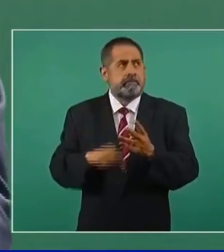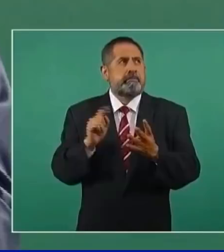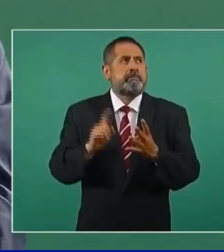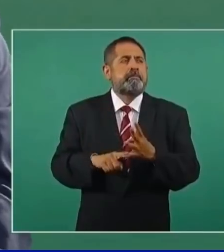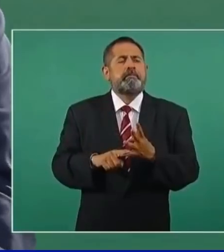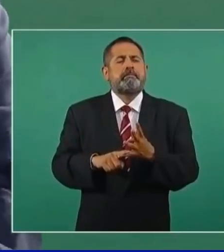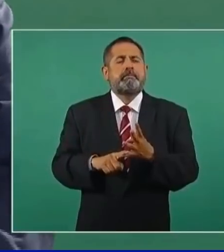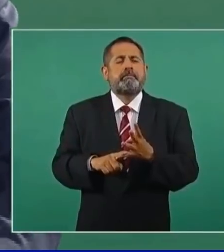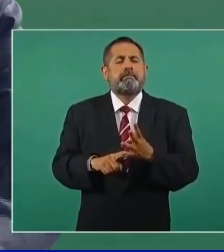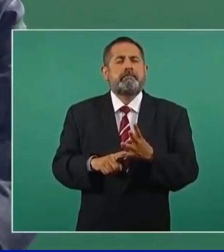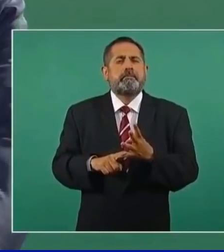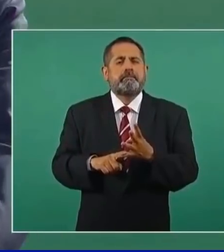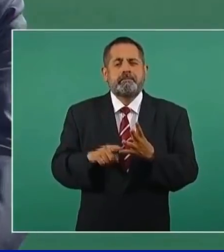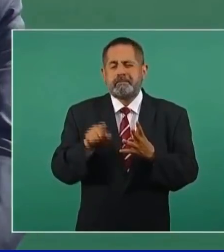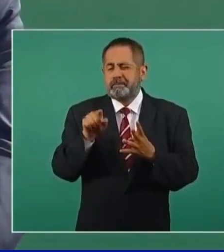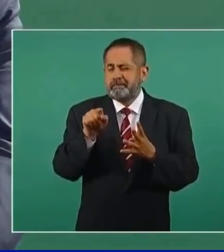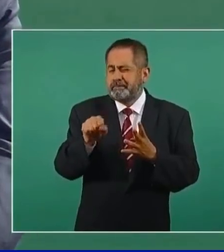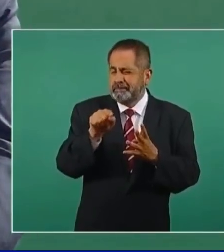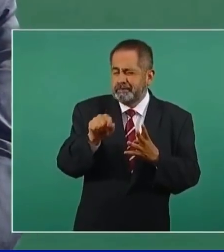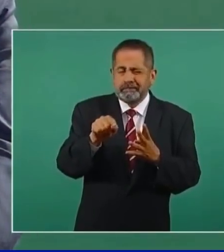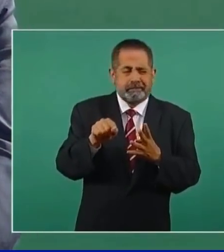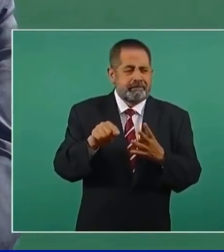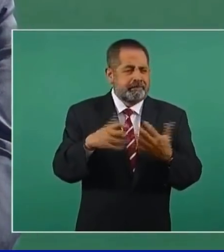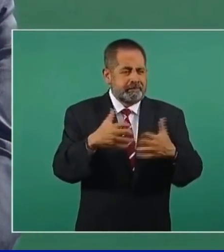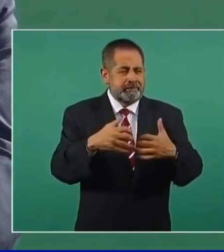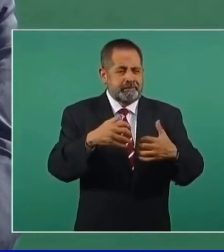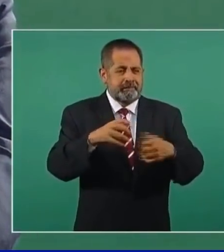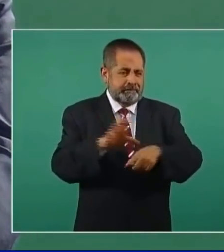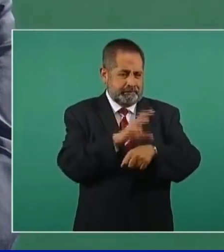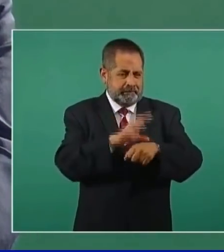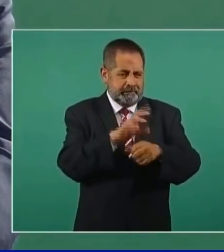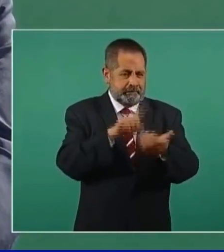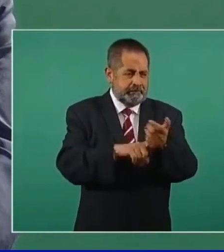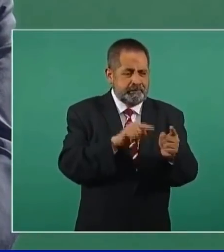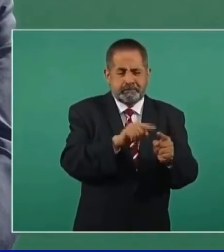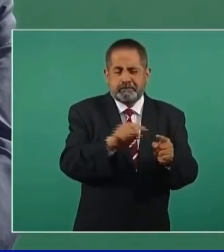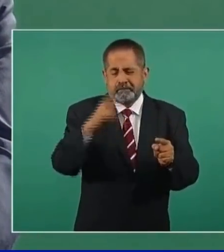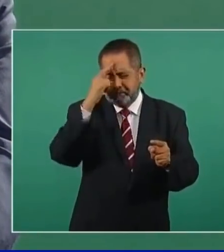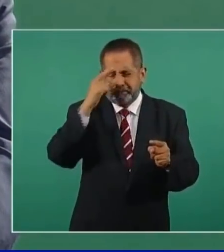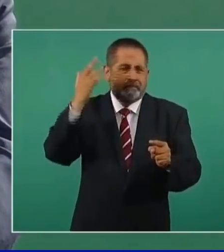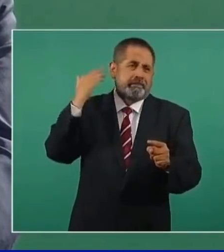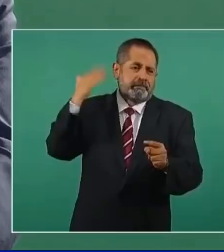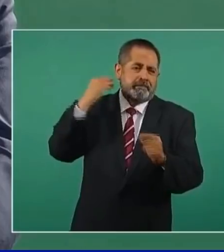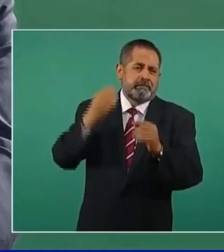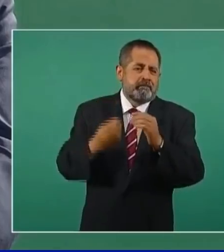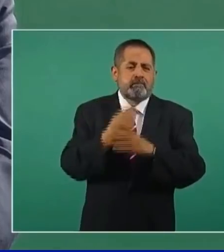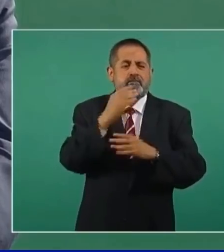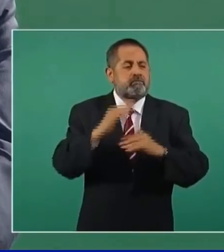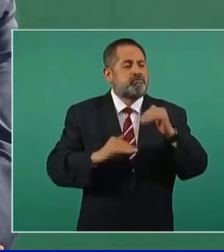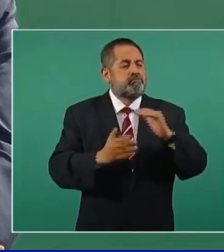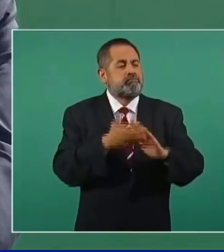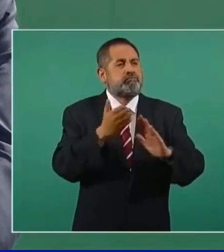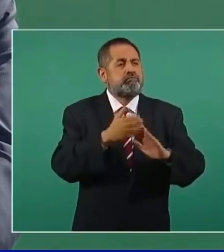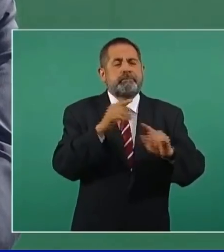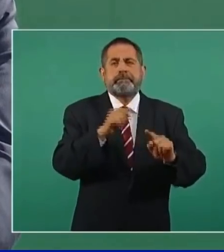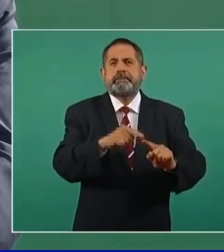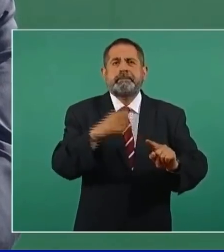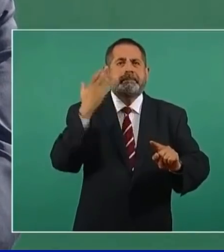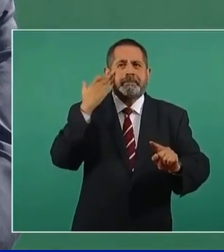las hidroeléctricas que se construyeron en el